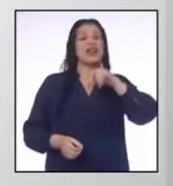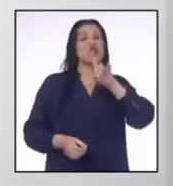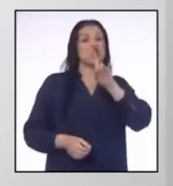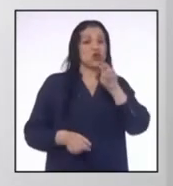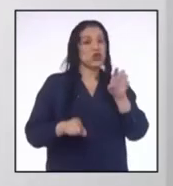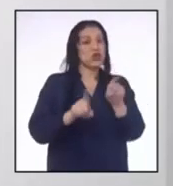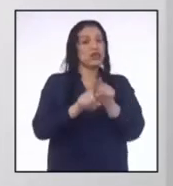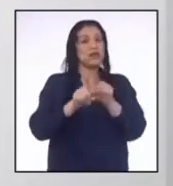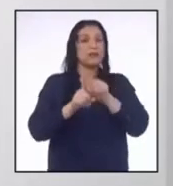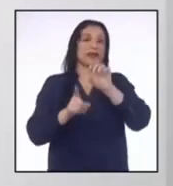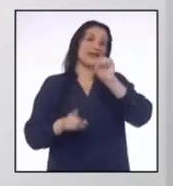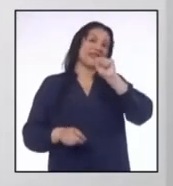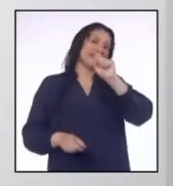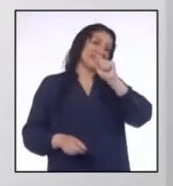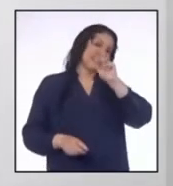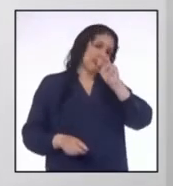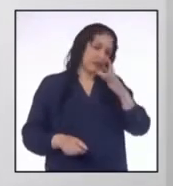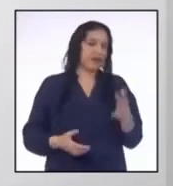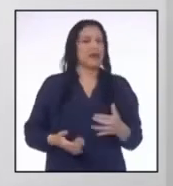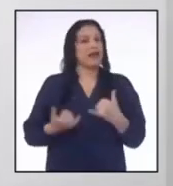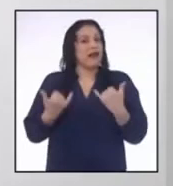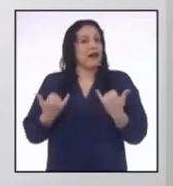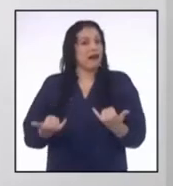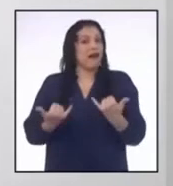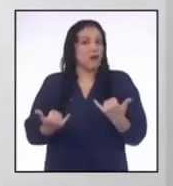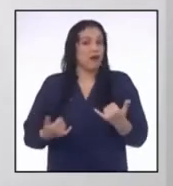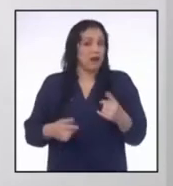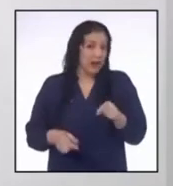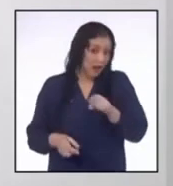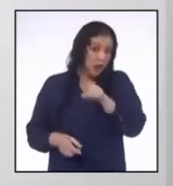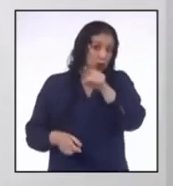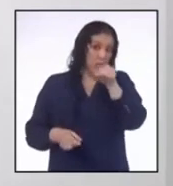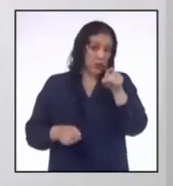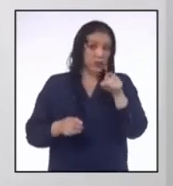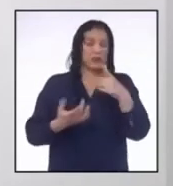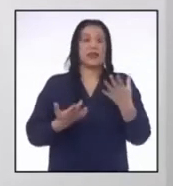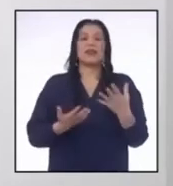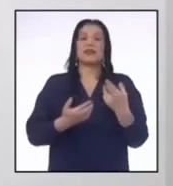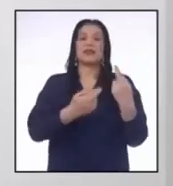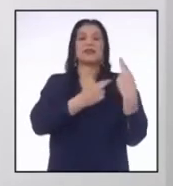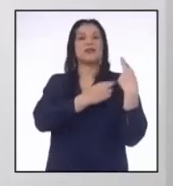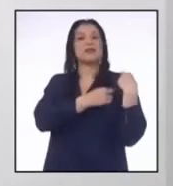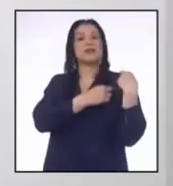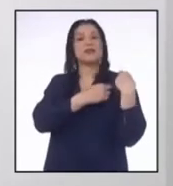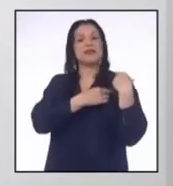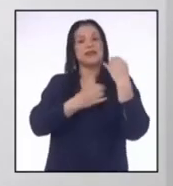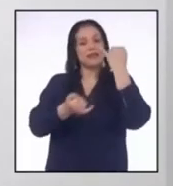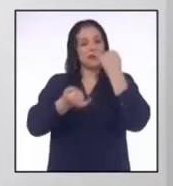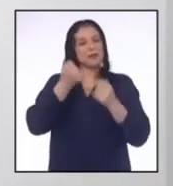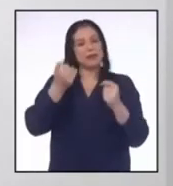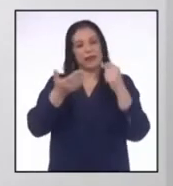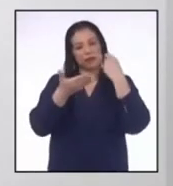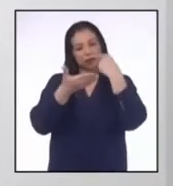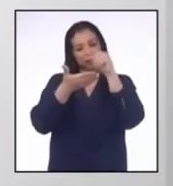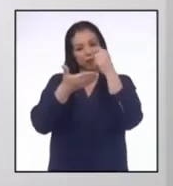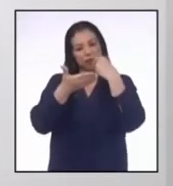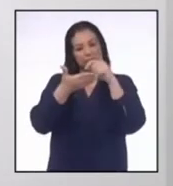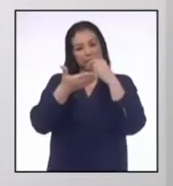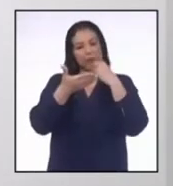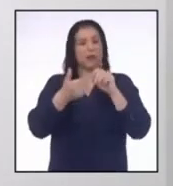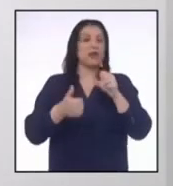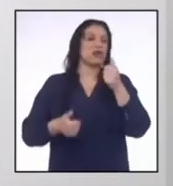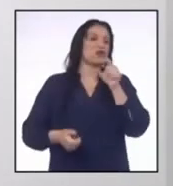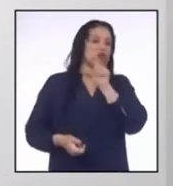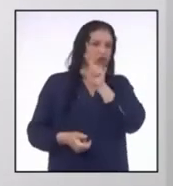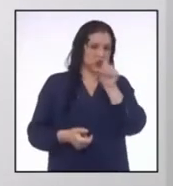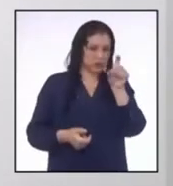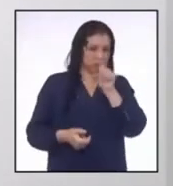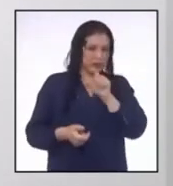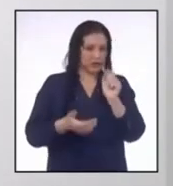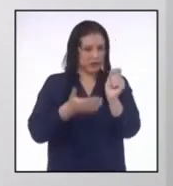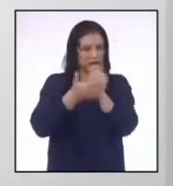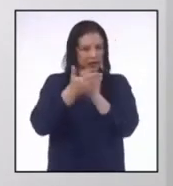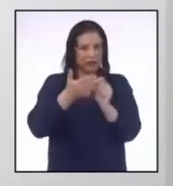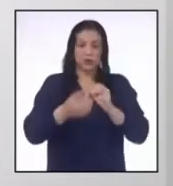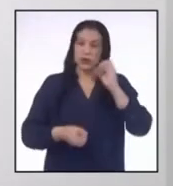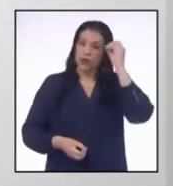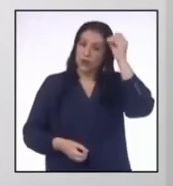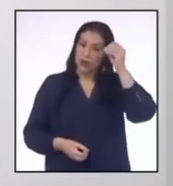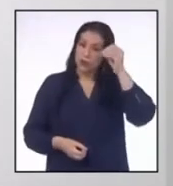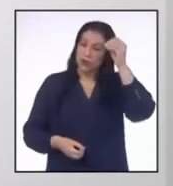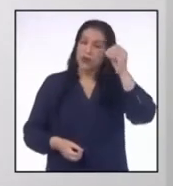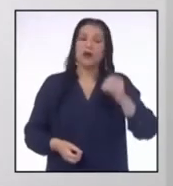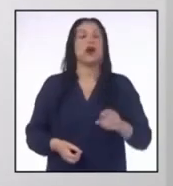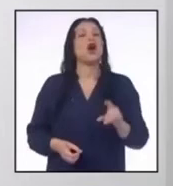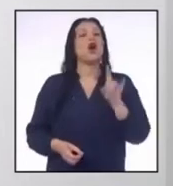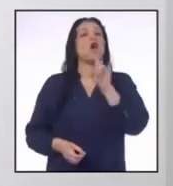Junior y Stephanie. Ahora, ustedes se encargan de terminar la revisión de los otros párrafos del artículo de